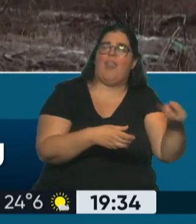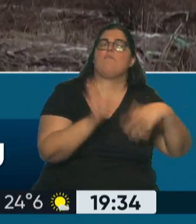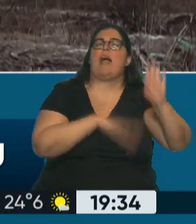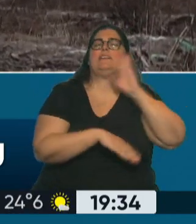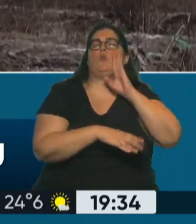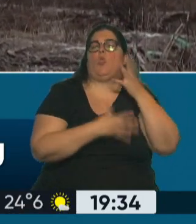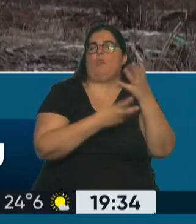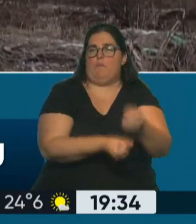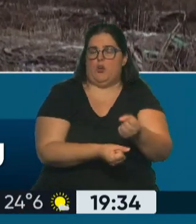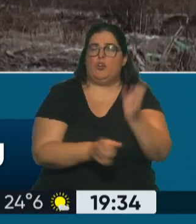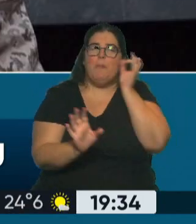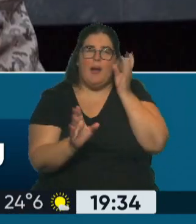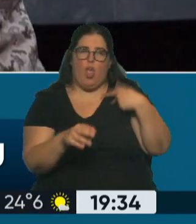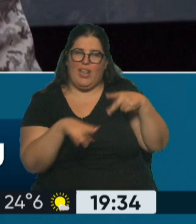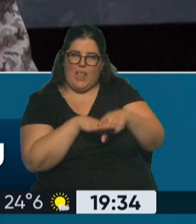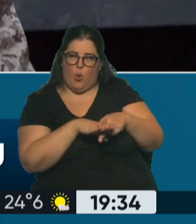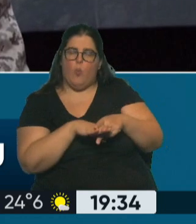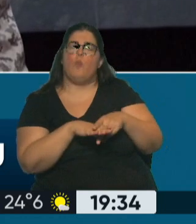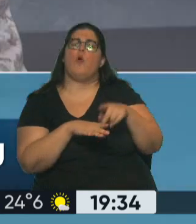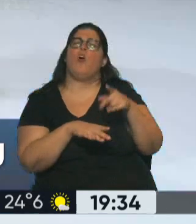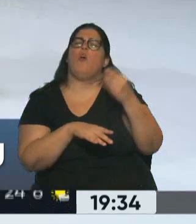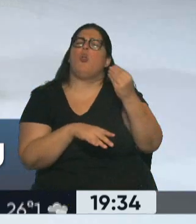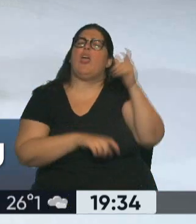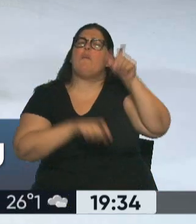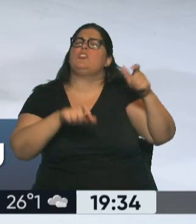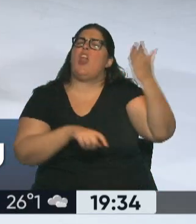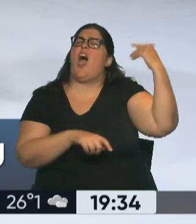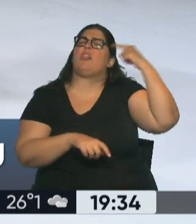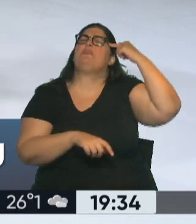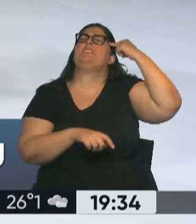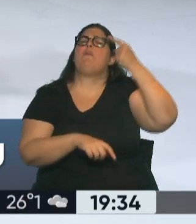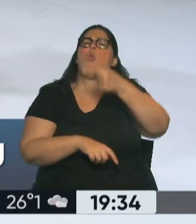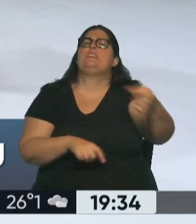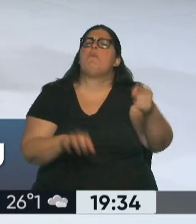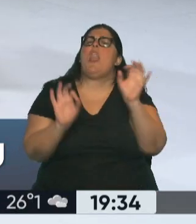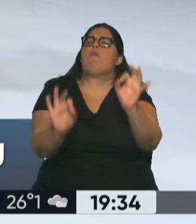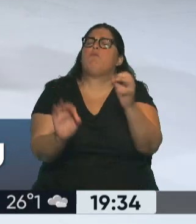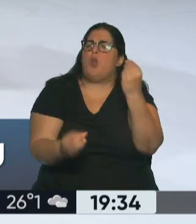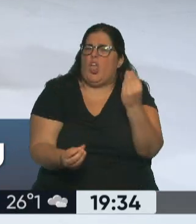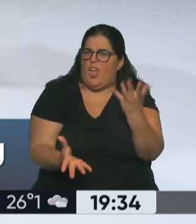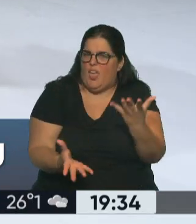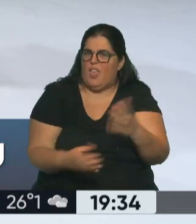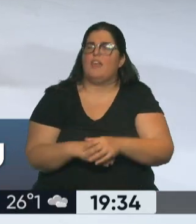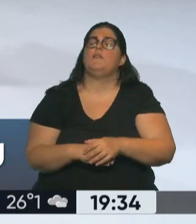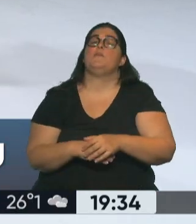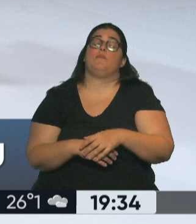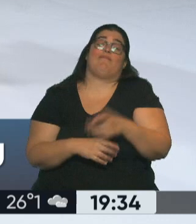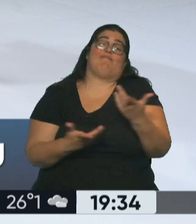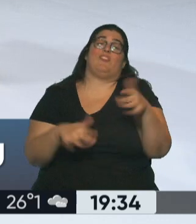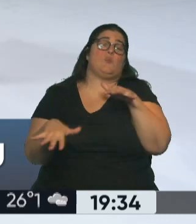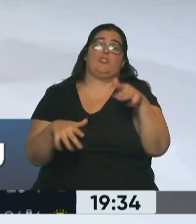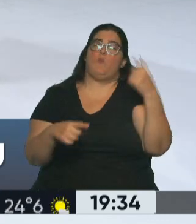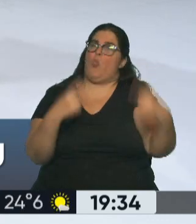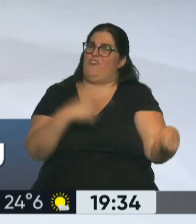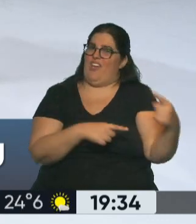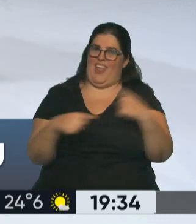Unidos. Leticia, perdón que te interrumpa. ¿Por qué se pensó que iba a durar ese tiempo? Por esto que planteaba, porque bueno, son muy distintas las situaciones si